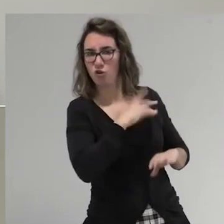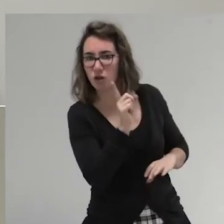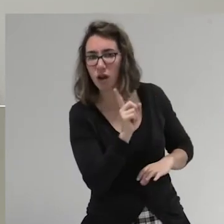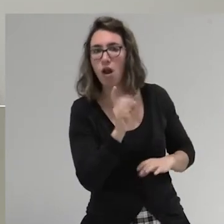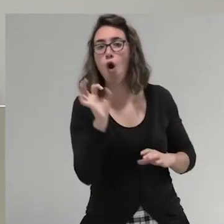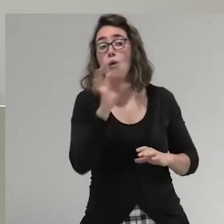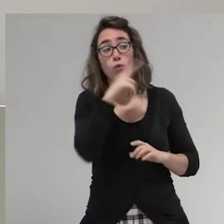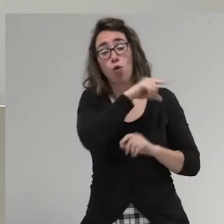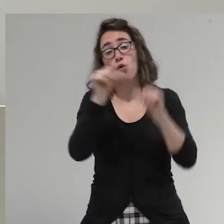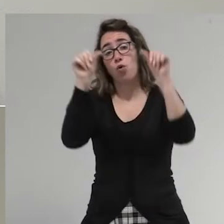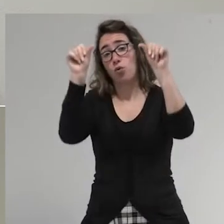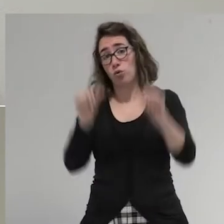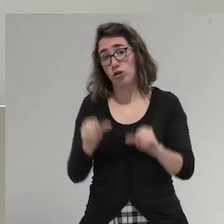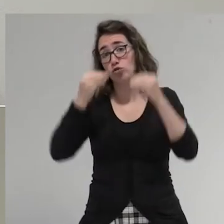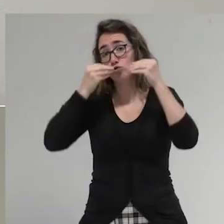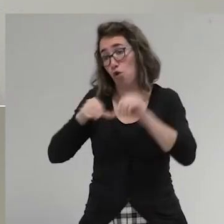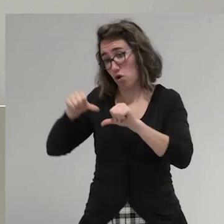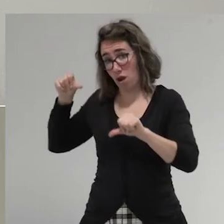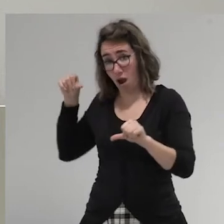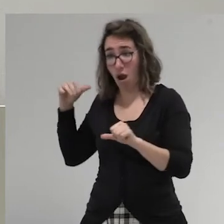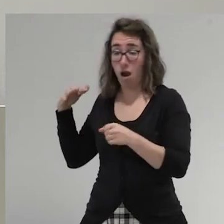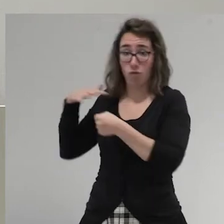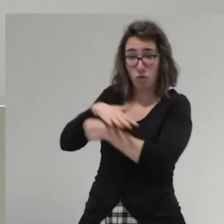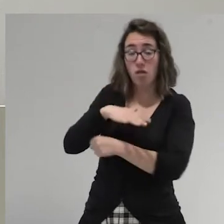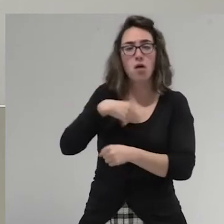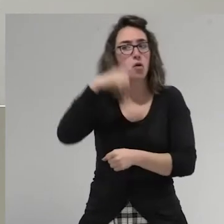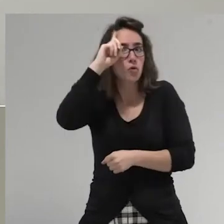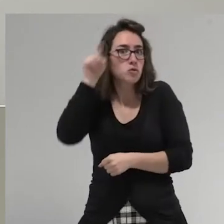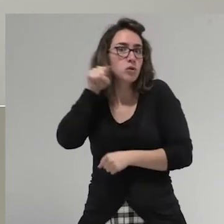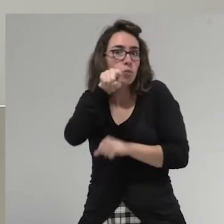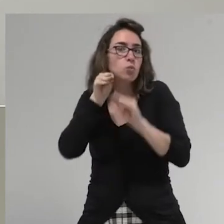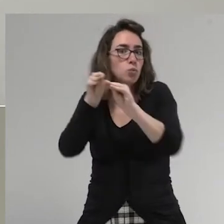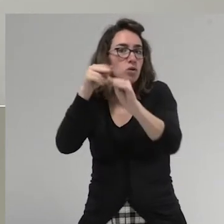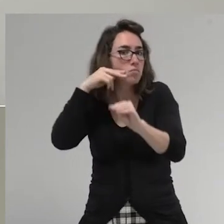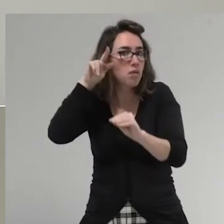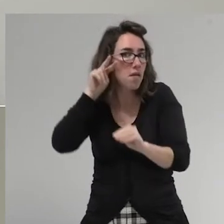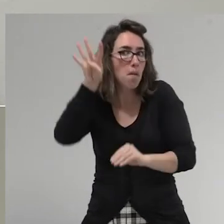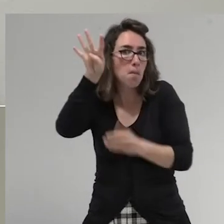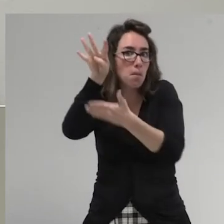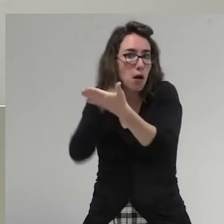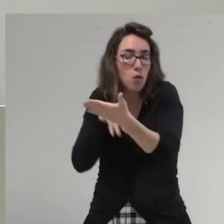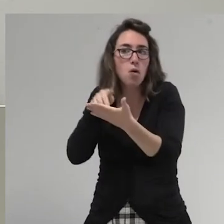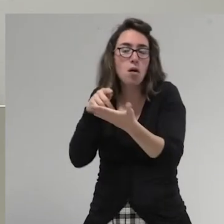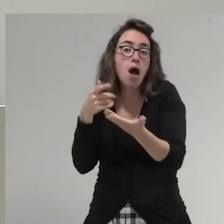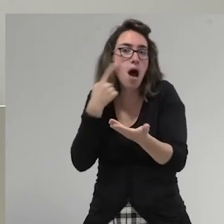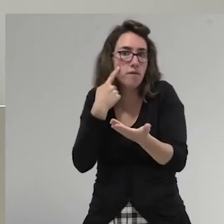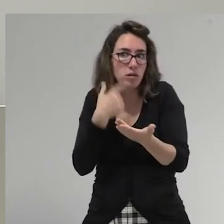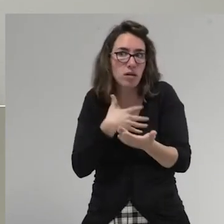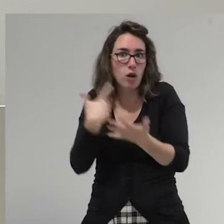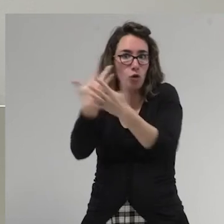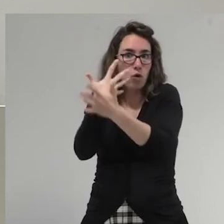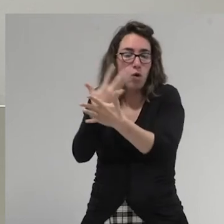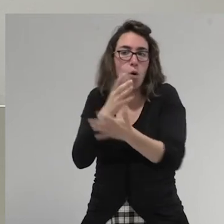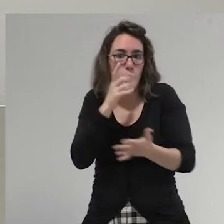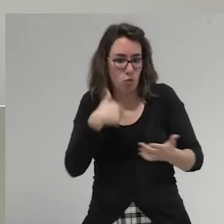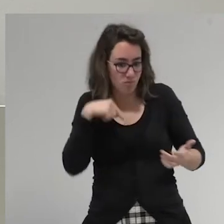hemos tratado. Yo no sé la experiencia tuya que pueda haber en Barcelona, pero sería interesante que a lo mejor nos aportes algo, porque yo tengo un problema